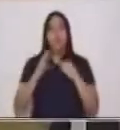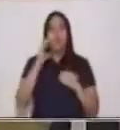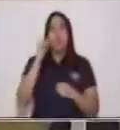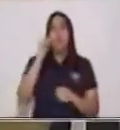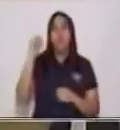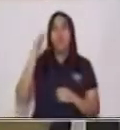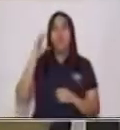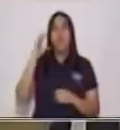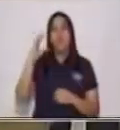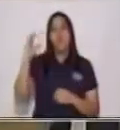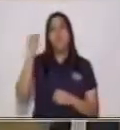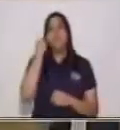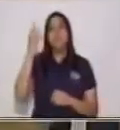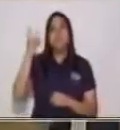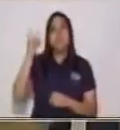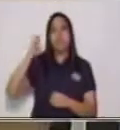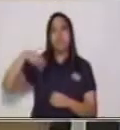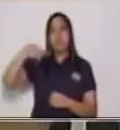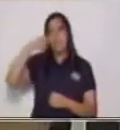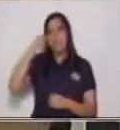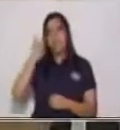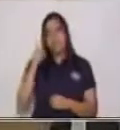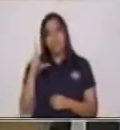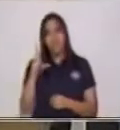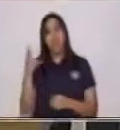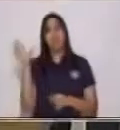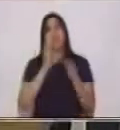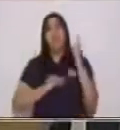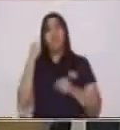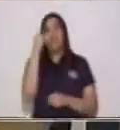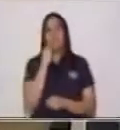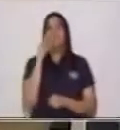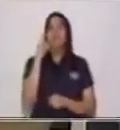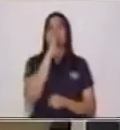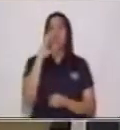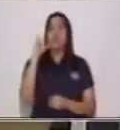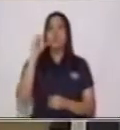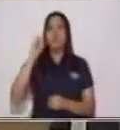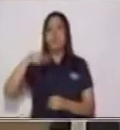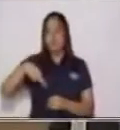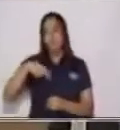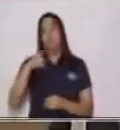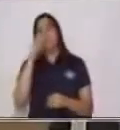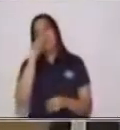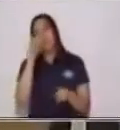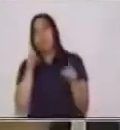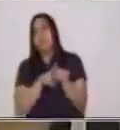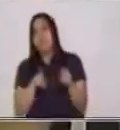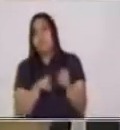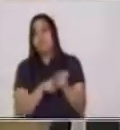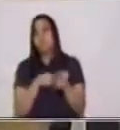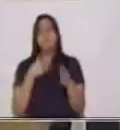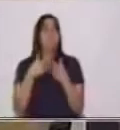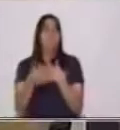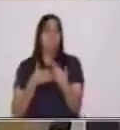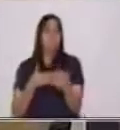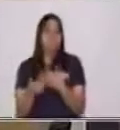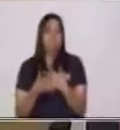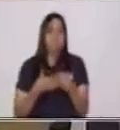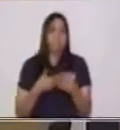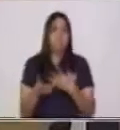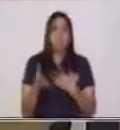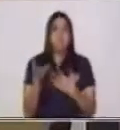occidental, confección, succionar y succión y micción son palabras que no importa que no